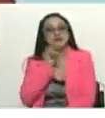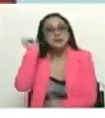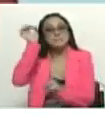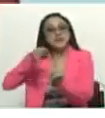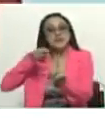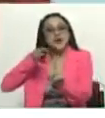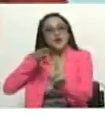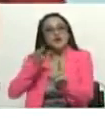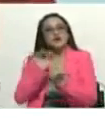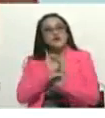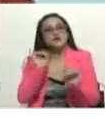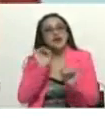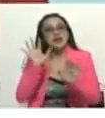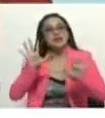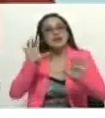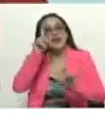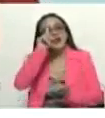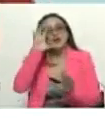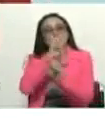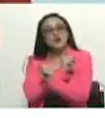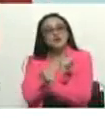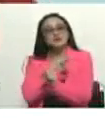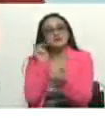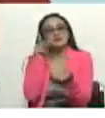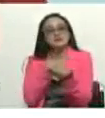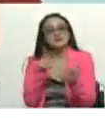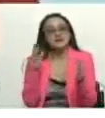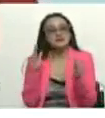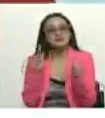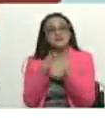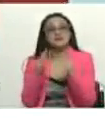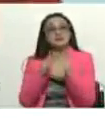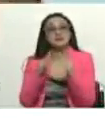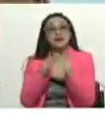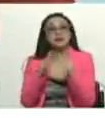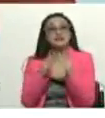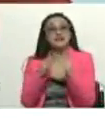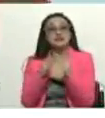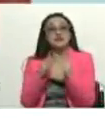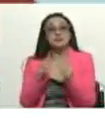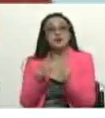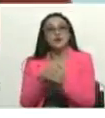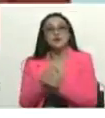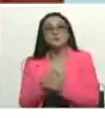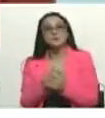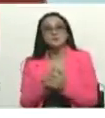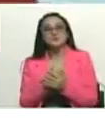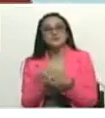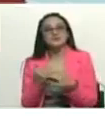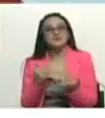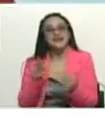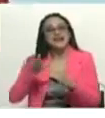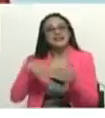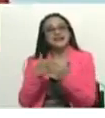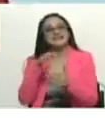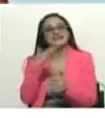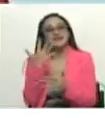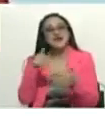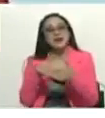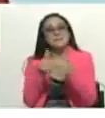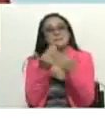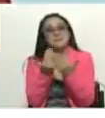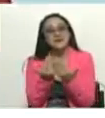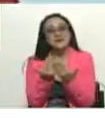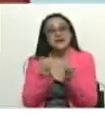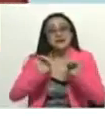a las 10 de la noche, y llegábamos a la casa y terminábamos de hacer tareas a la 1 de la mañana para pararnos otra vez a las 5 de la mañana y comenzar ese